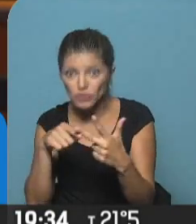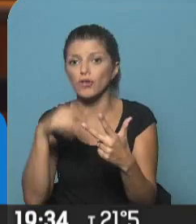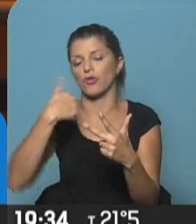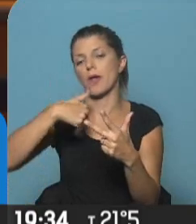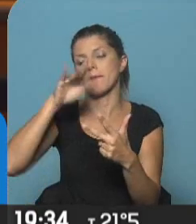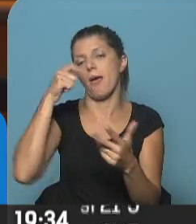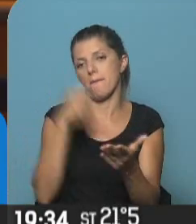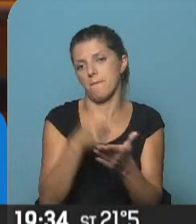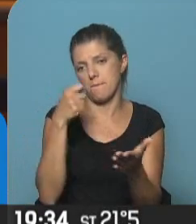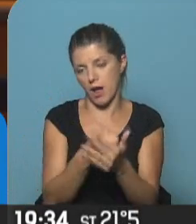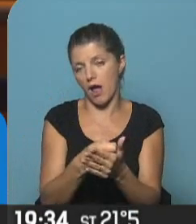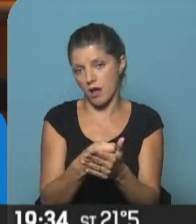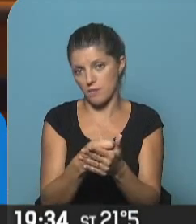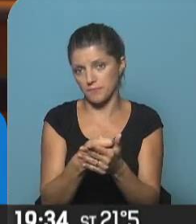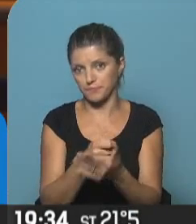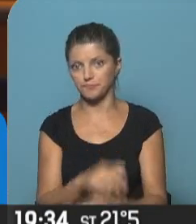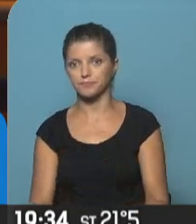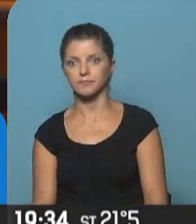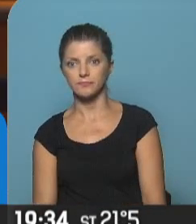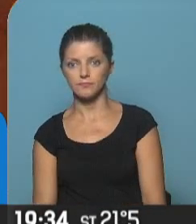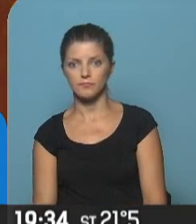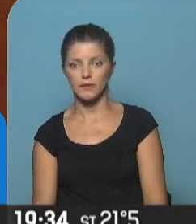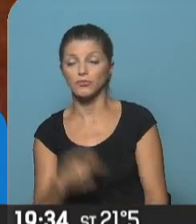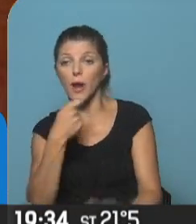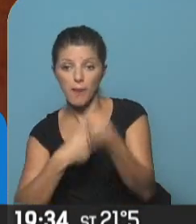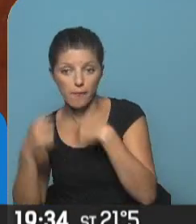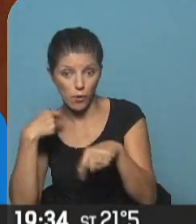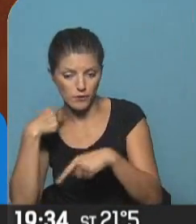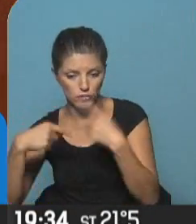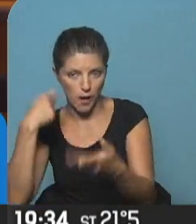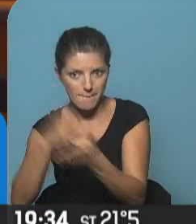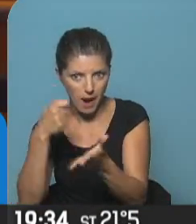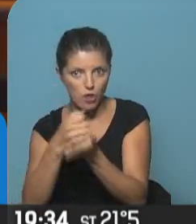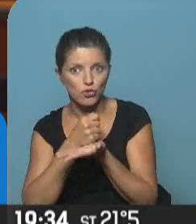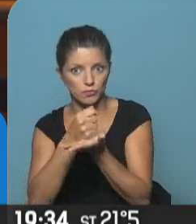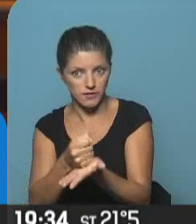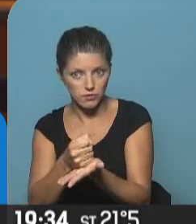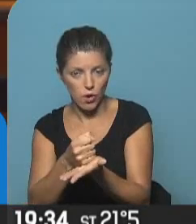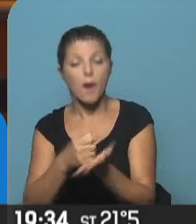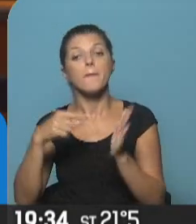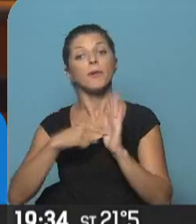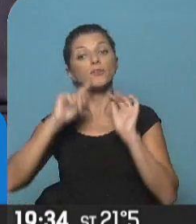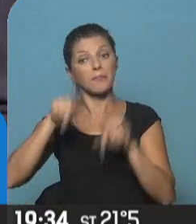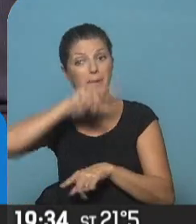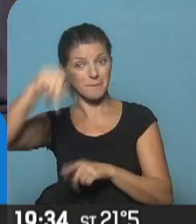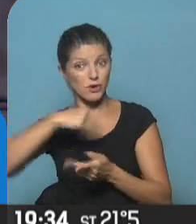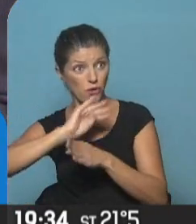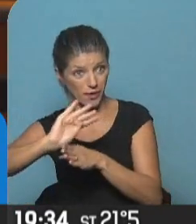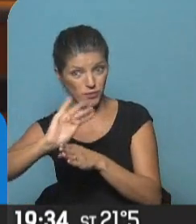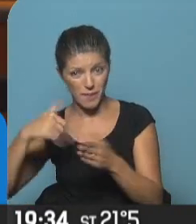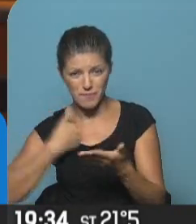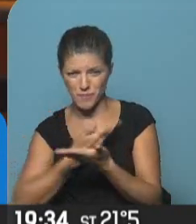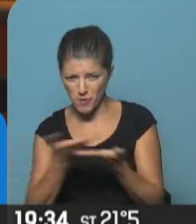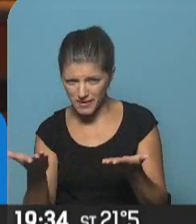pagaban ese impuesto inflacionario que servía para financiar estos subsidios y por otra parte, por supuesto, el endeudamiento público. El